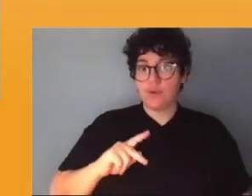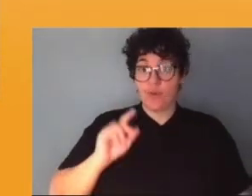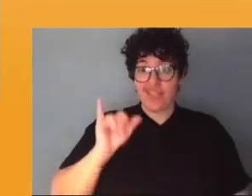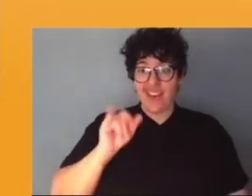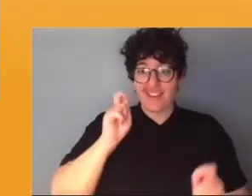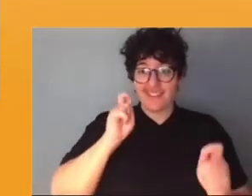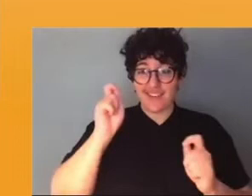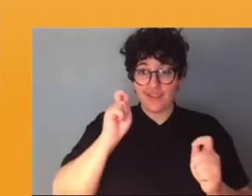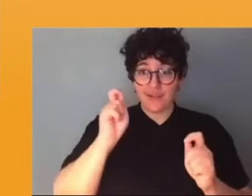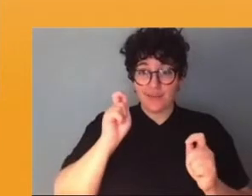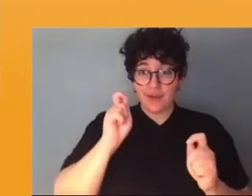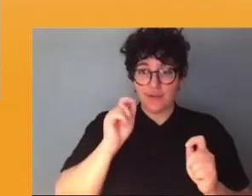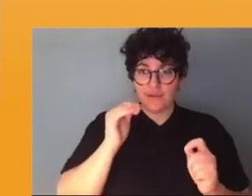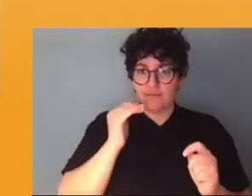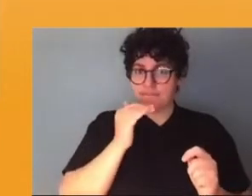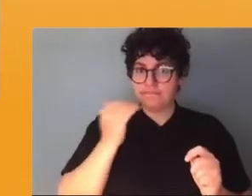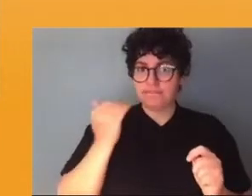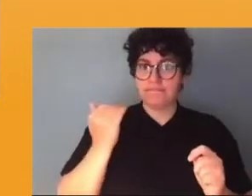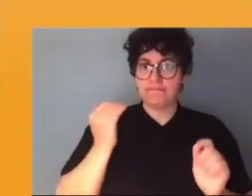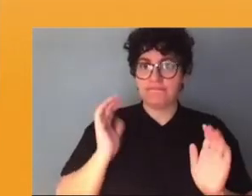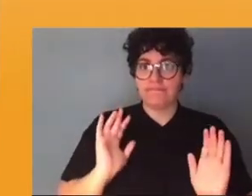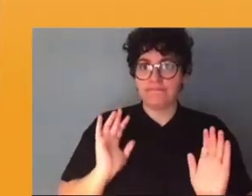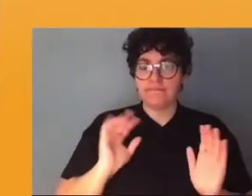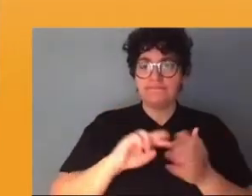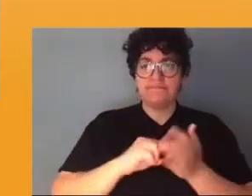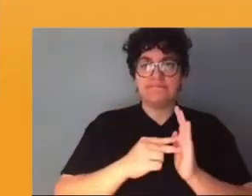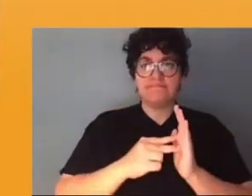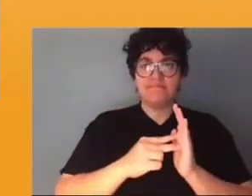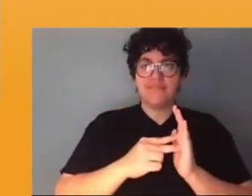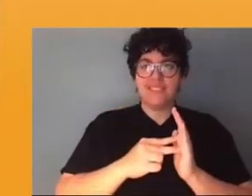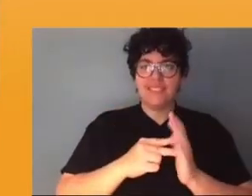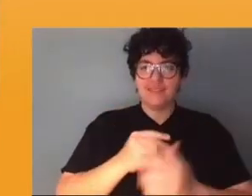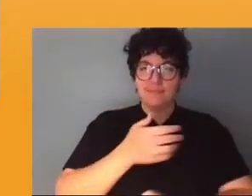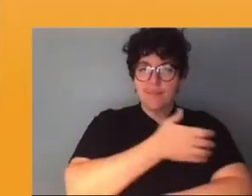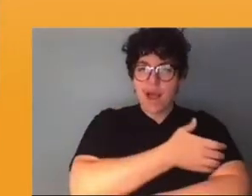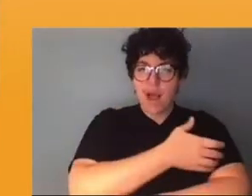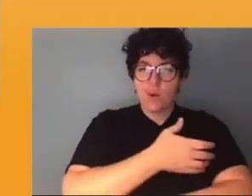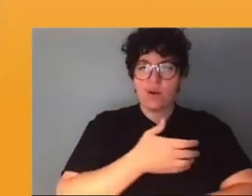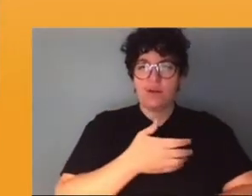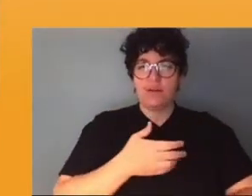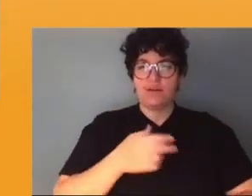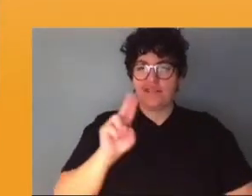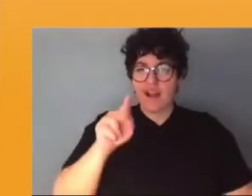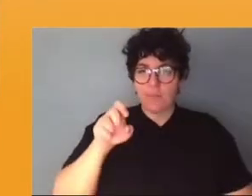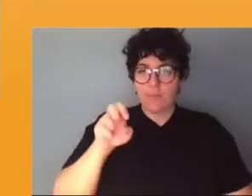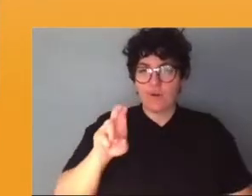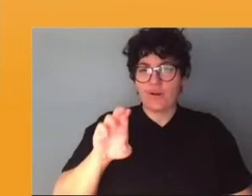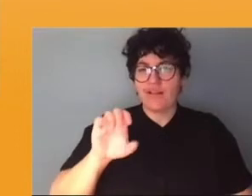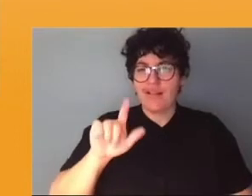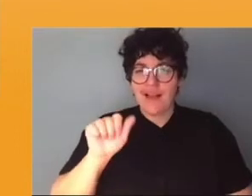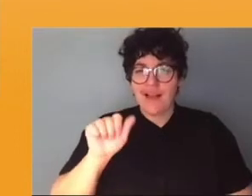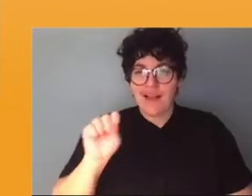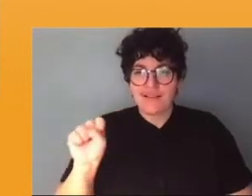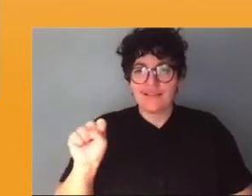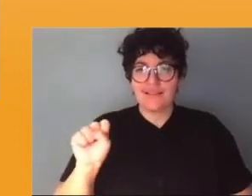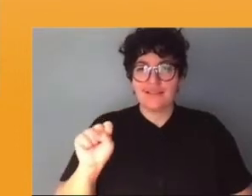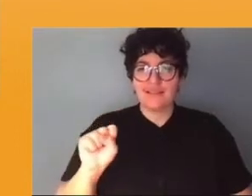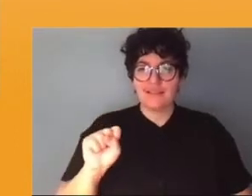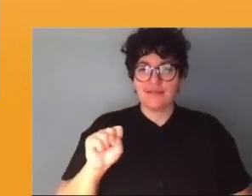una iluminación y un sentimiento de las clases altas, a lo mejor si yo